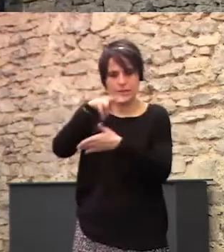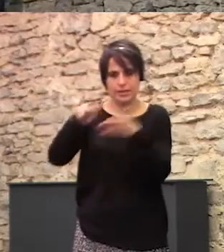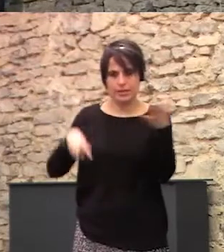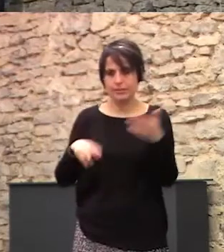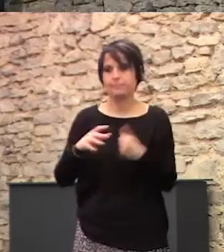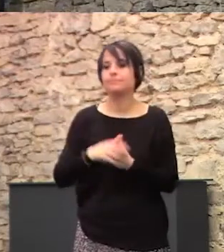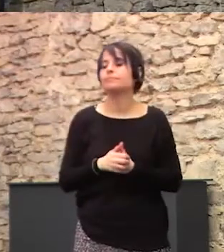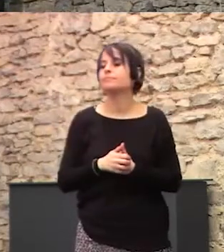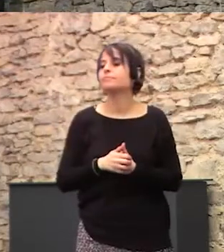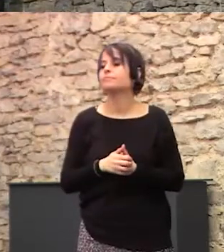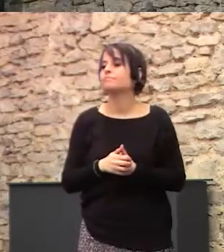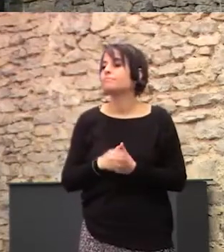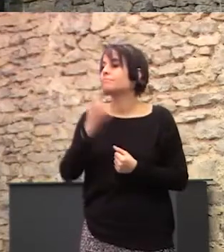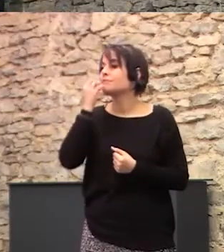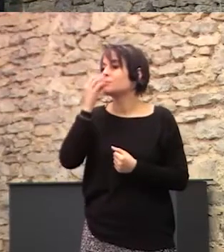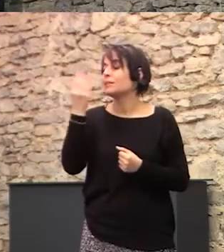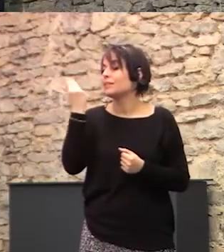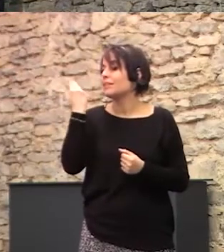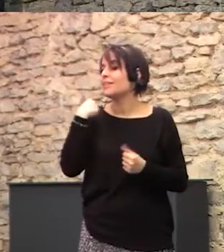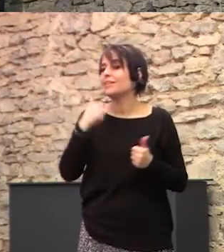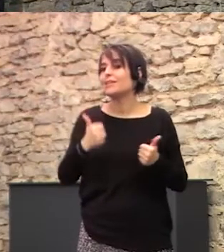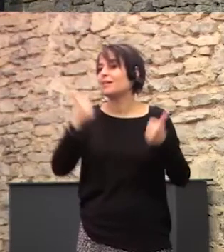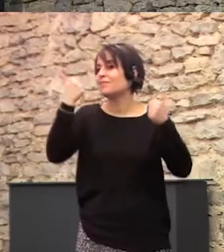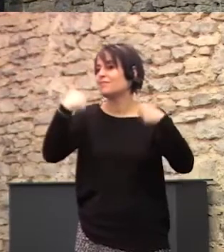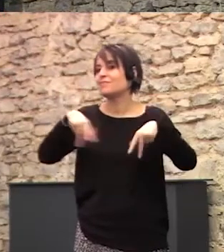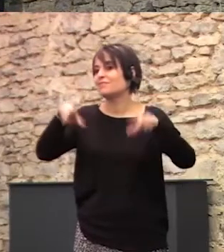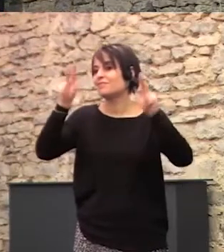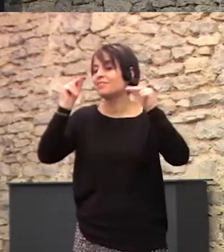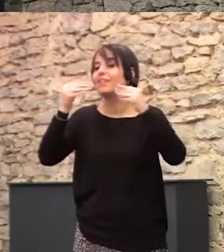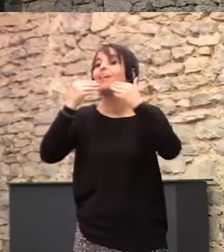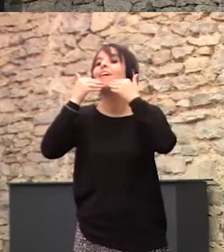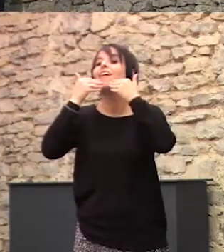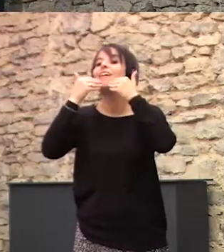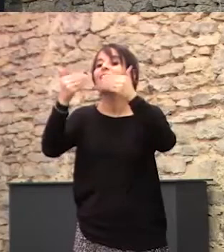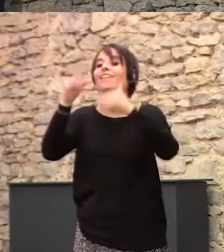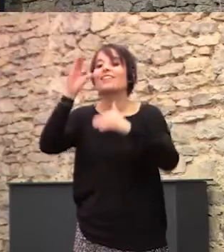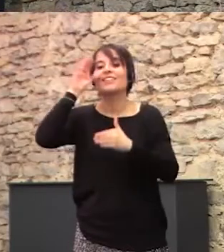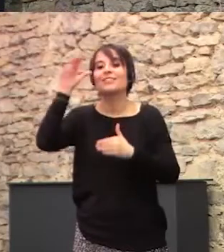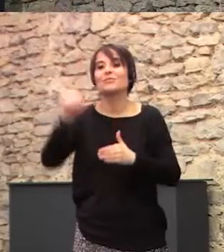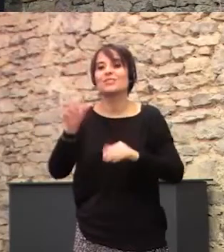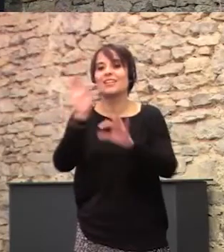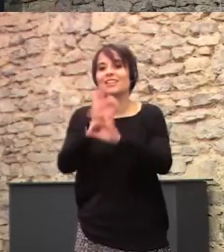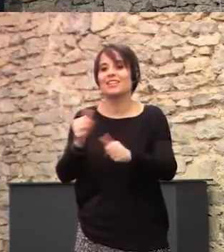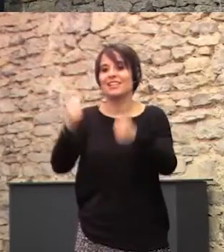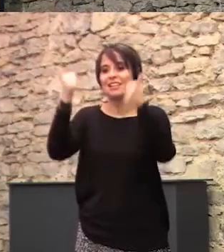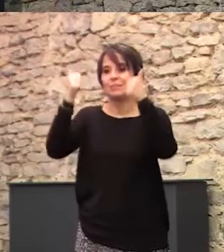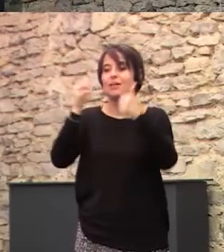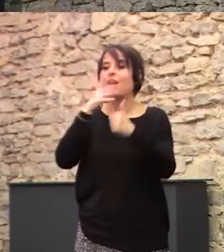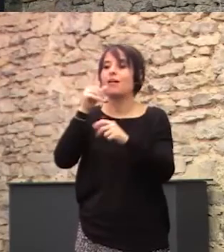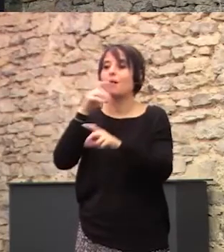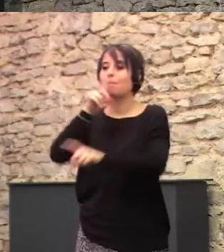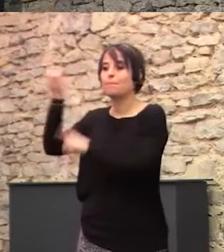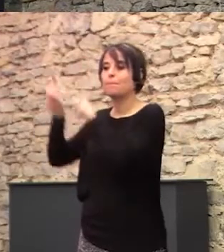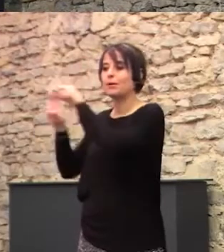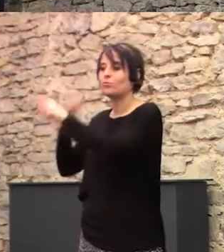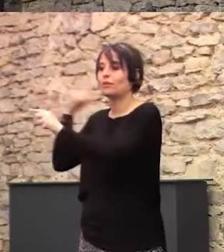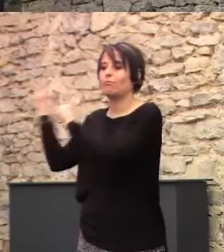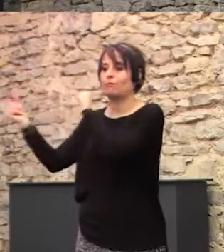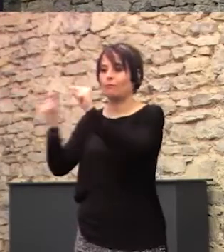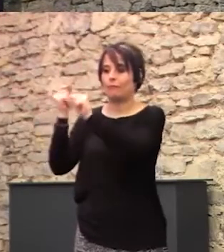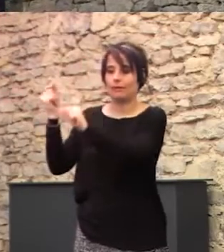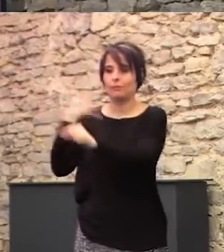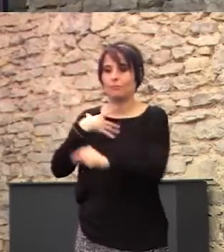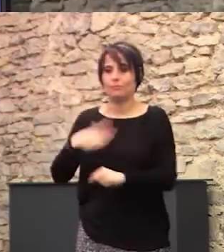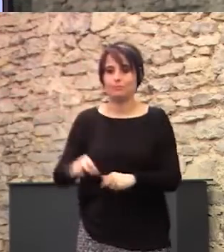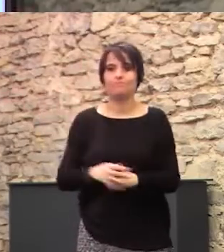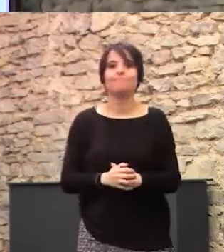Y pues con eso yo creo que he acabado. Eskerrik asko por la escucha y nada, dejamos tiempo al debate.